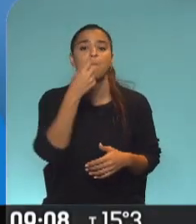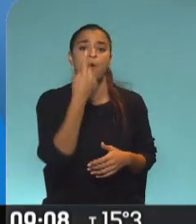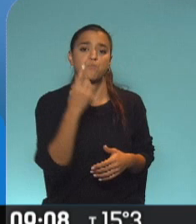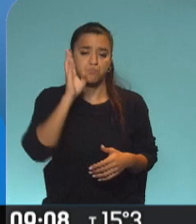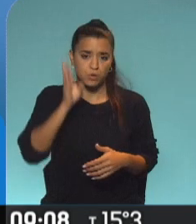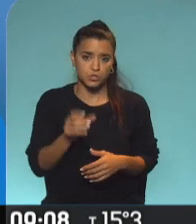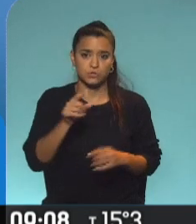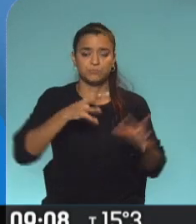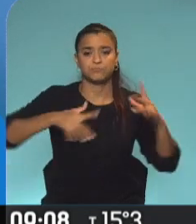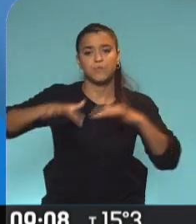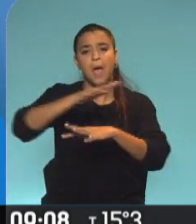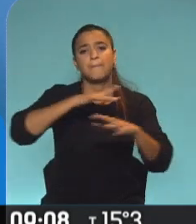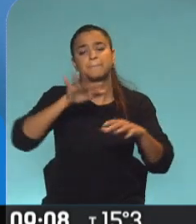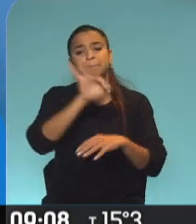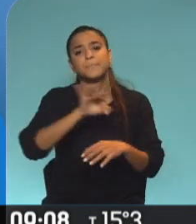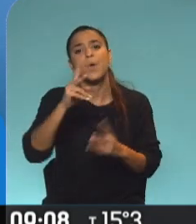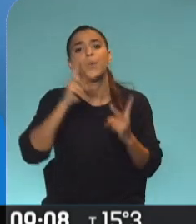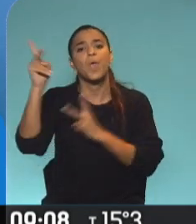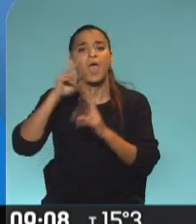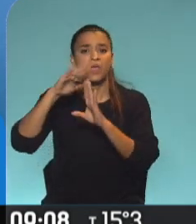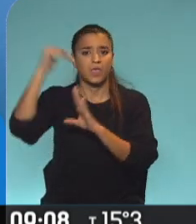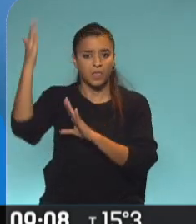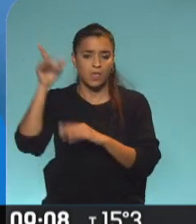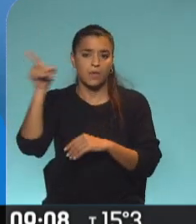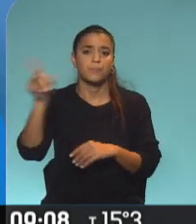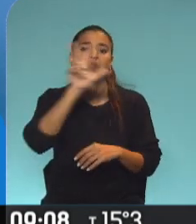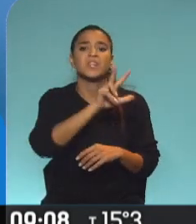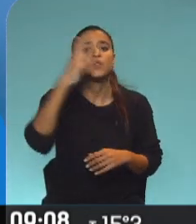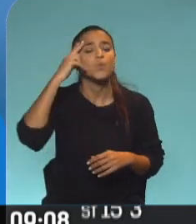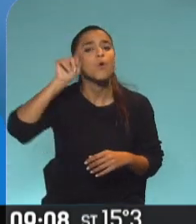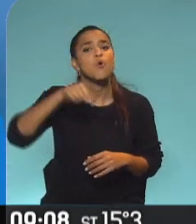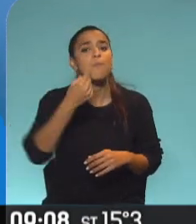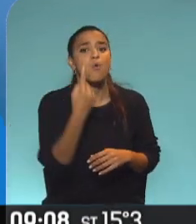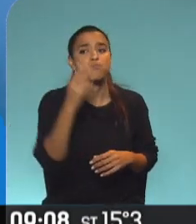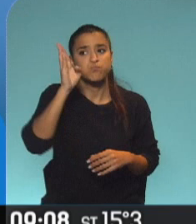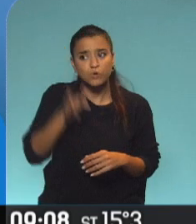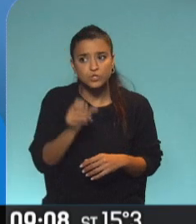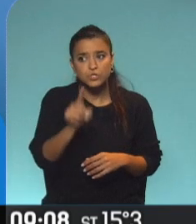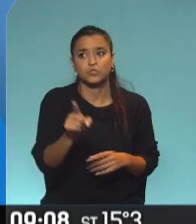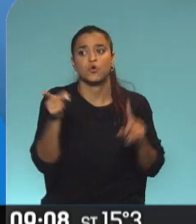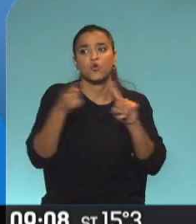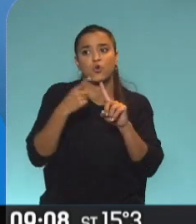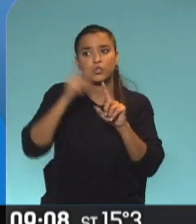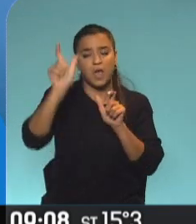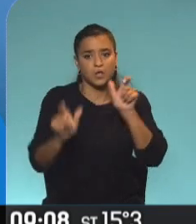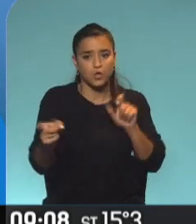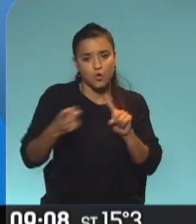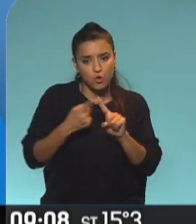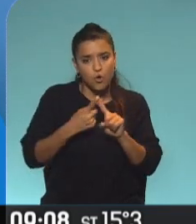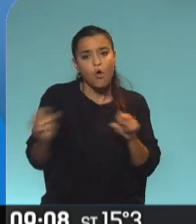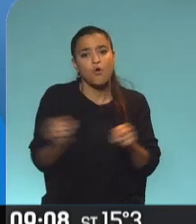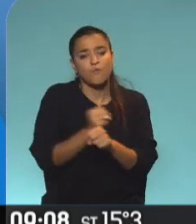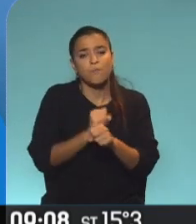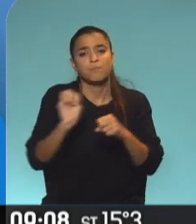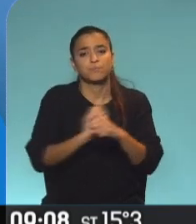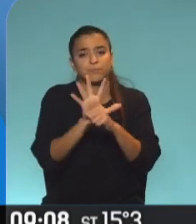3,1% de la transmisión se ha producido a partir de un viaje al exterior, el 39,1% por un contacto estrecho con un caso confirmado